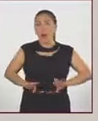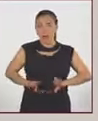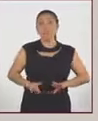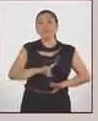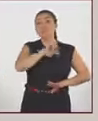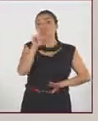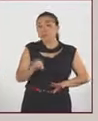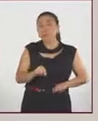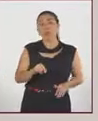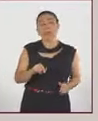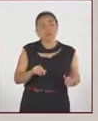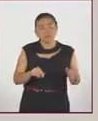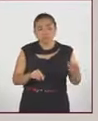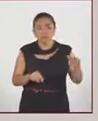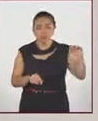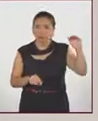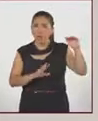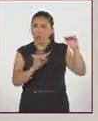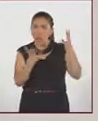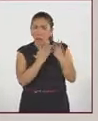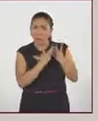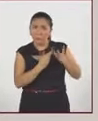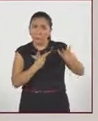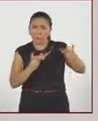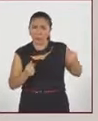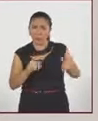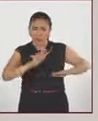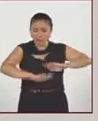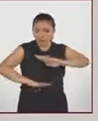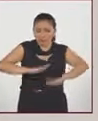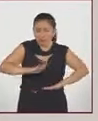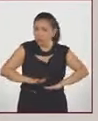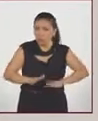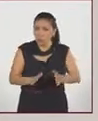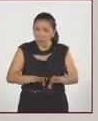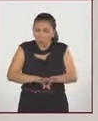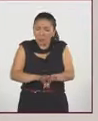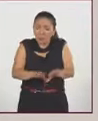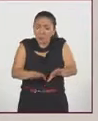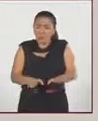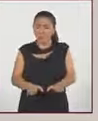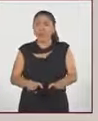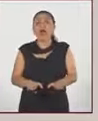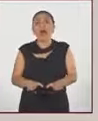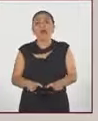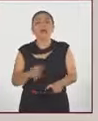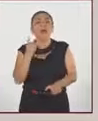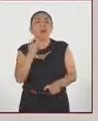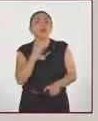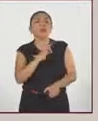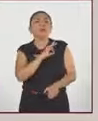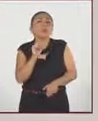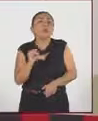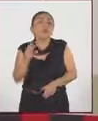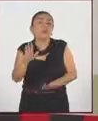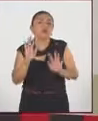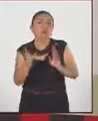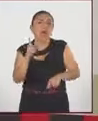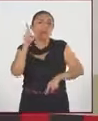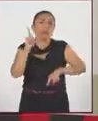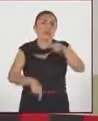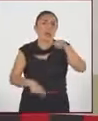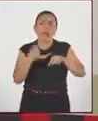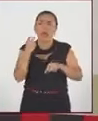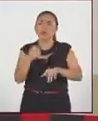va desarrollando y se va quitando el estímulo que causa la anteversión femoral, podría ser que se quite esta